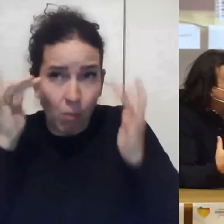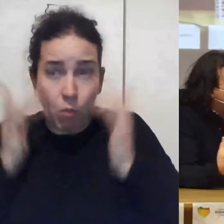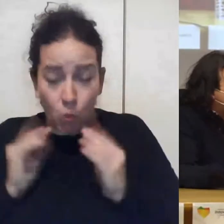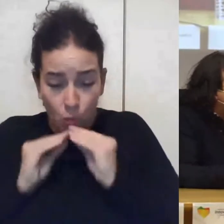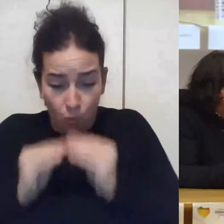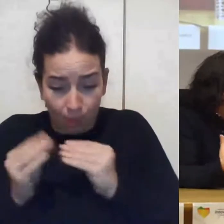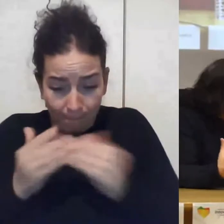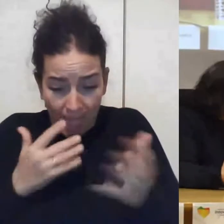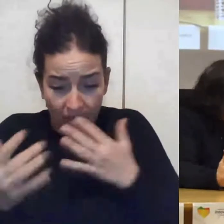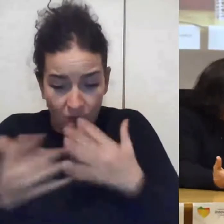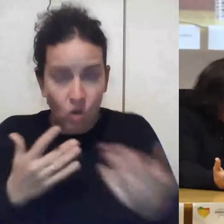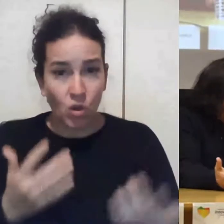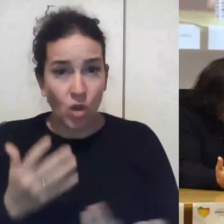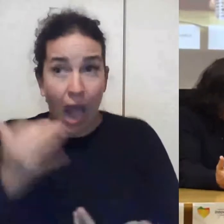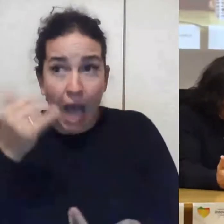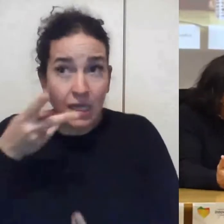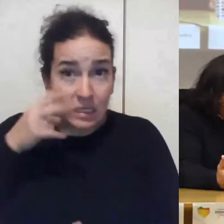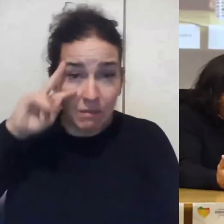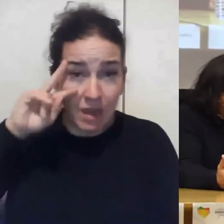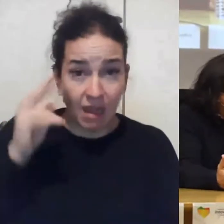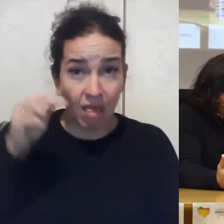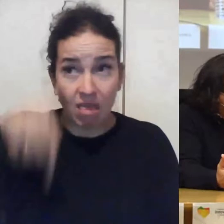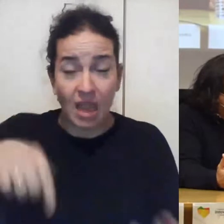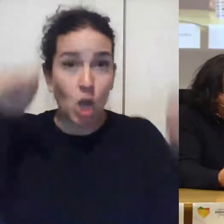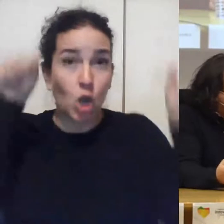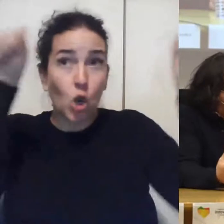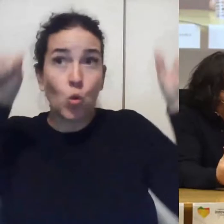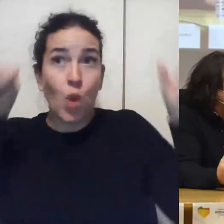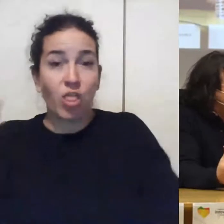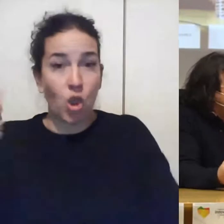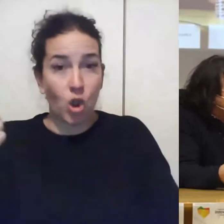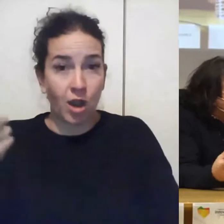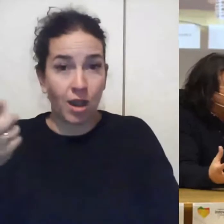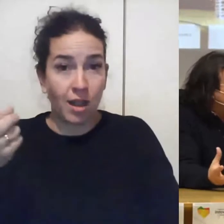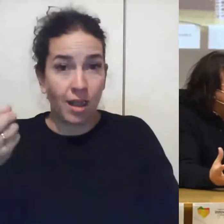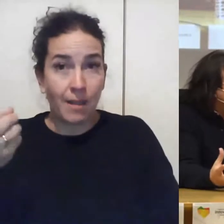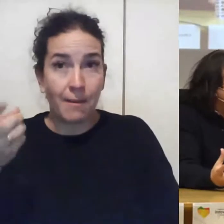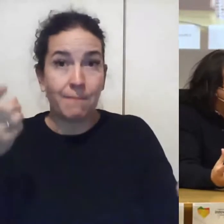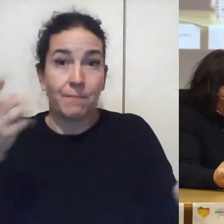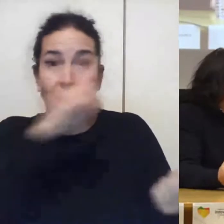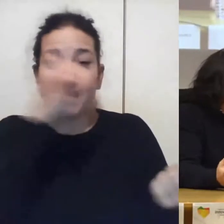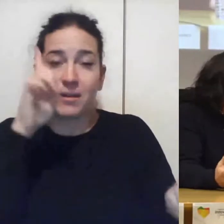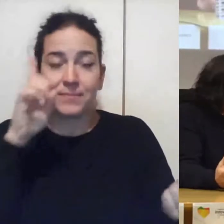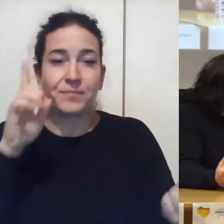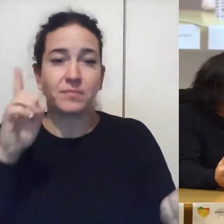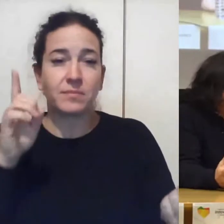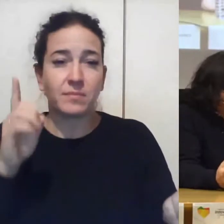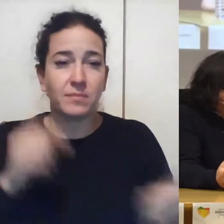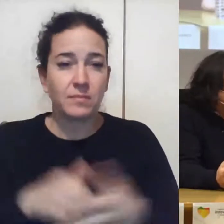una experiencia de la expresión gráfica madrileña y también podríamos decir